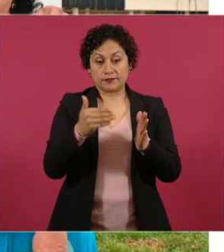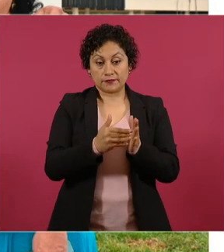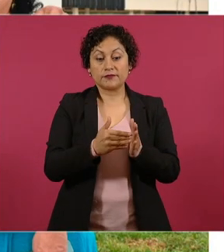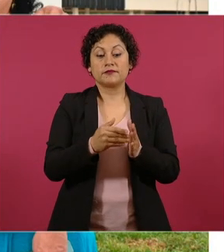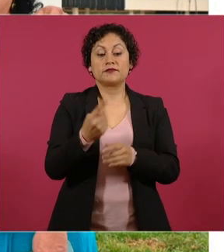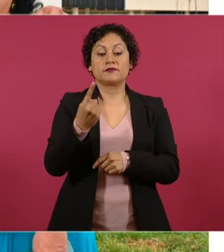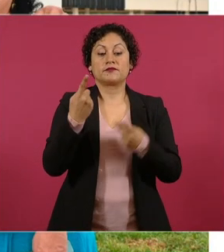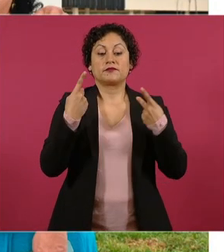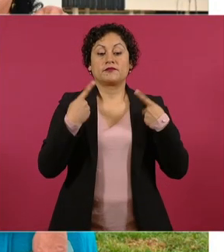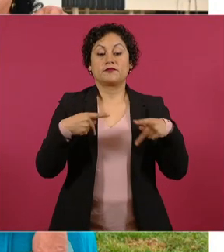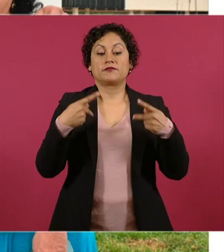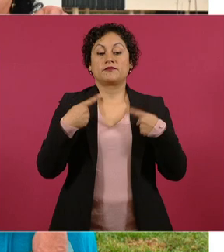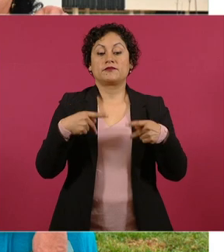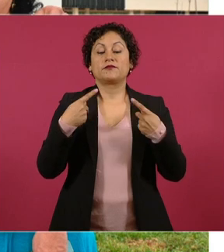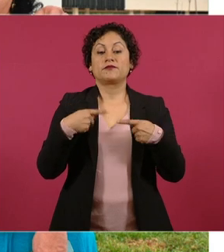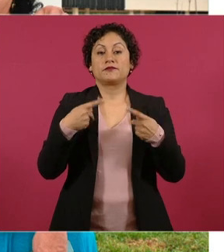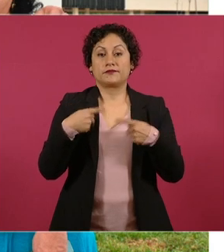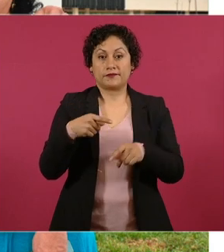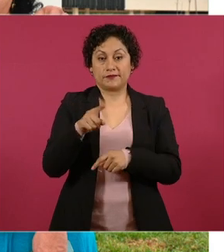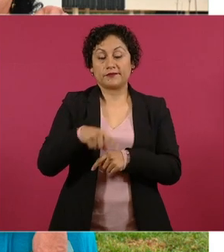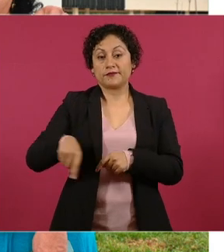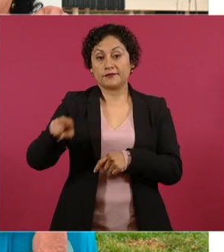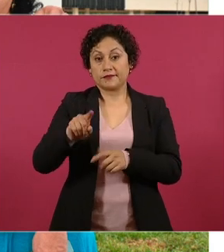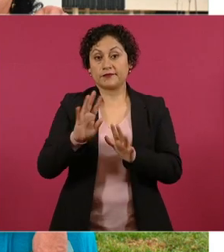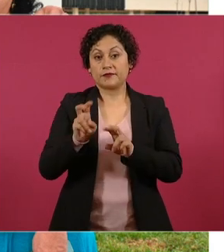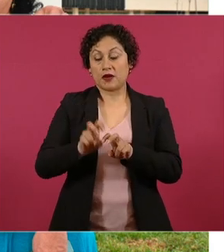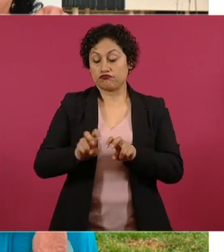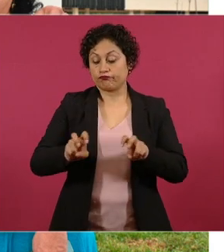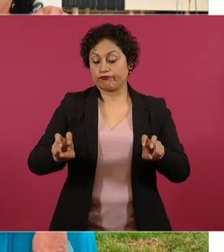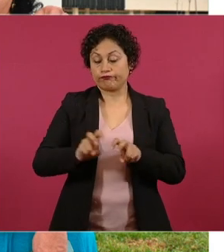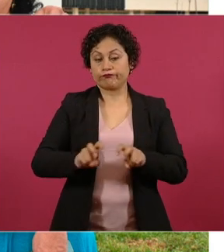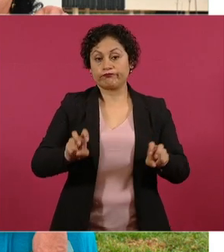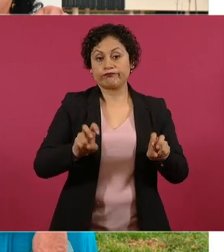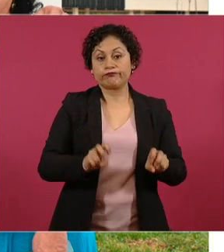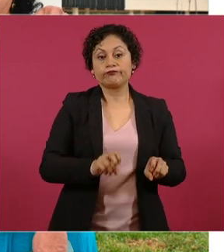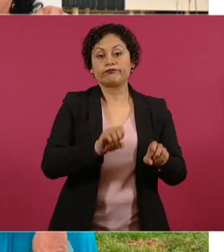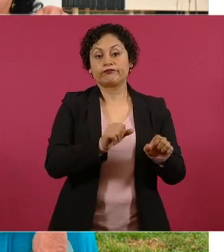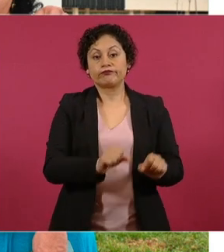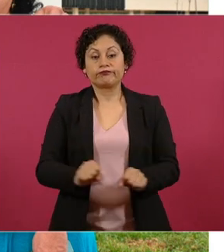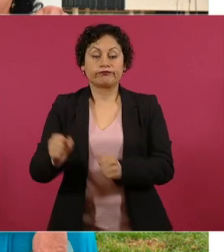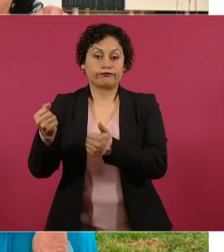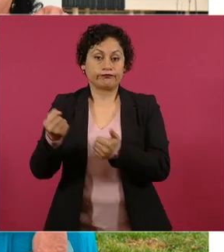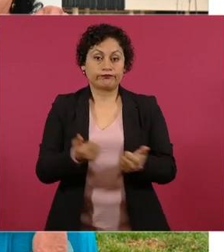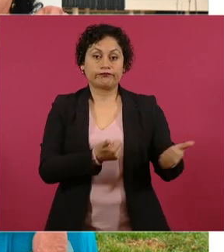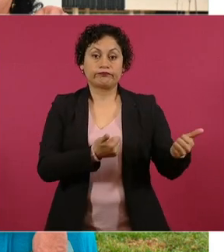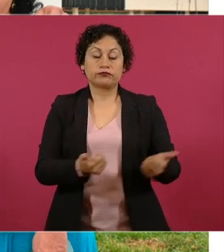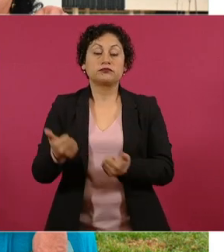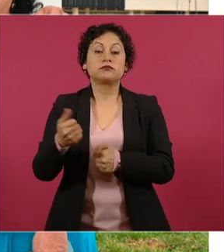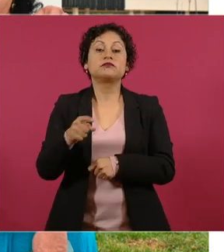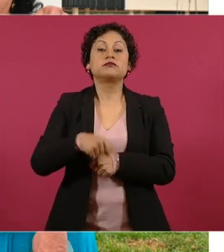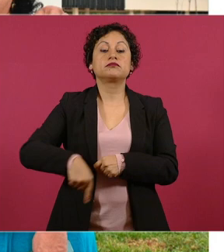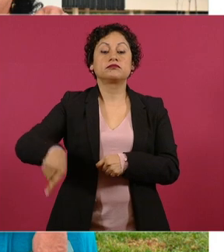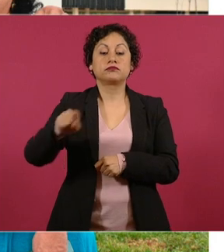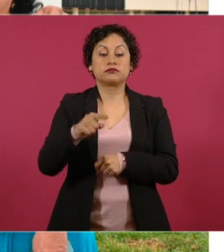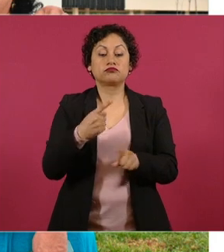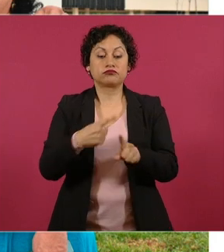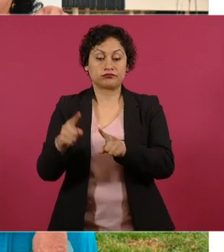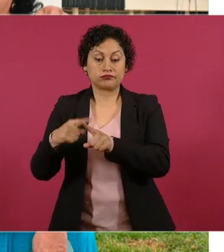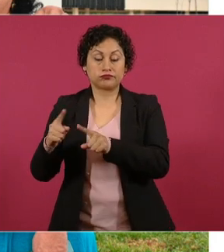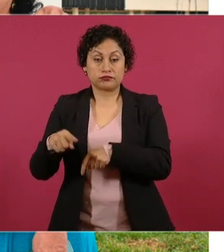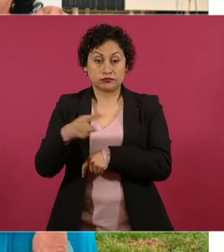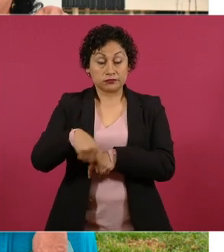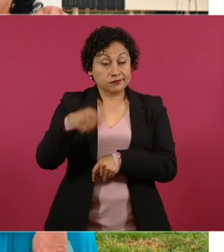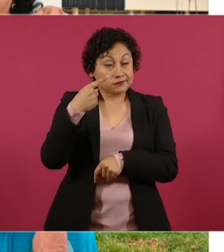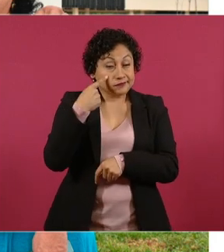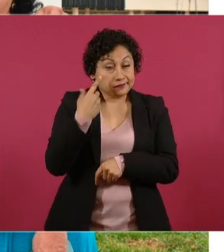Esto quiere decir que hemos hecho en estos 41 días de operación 239 viajes y la ocupación promedio, que es un dato